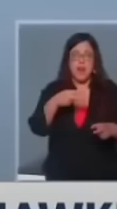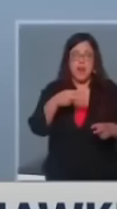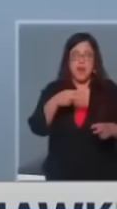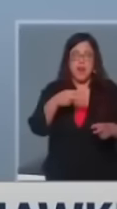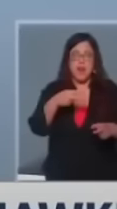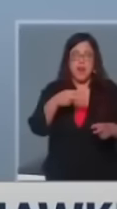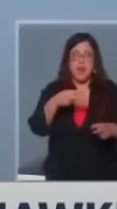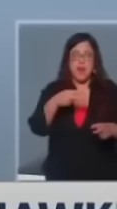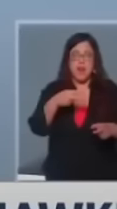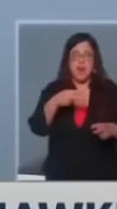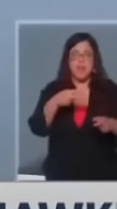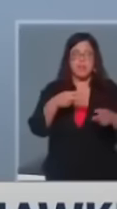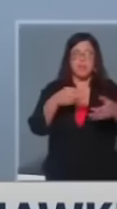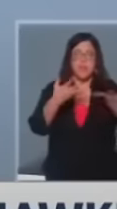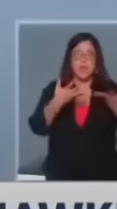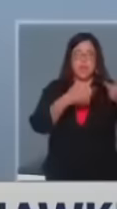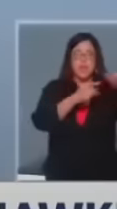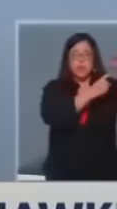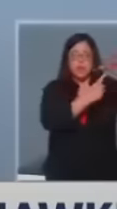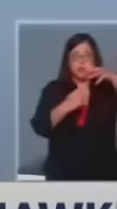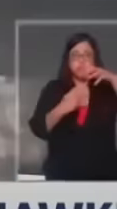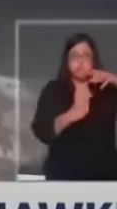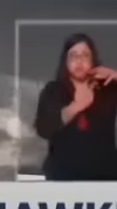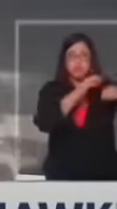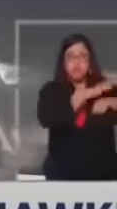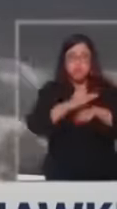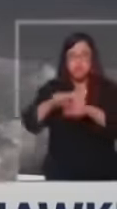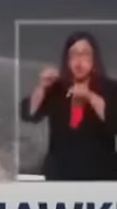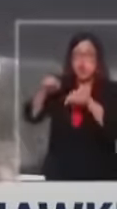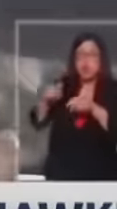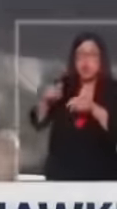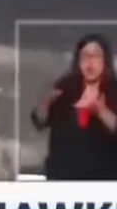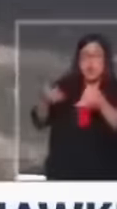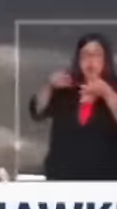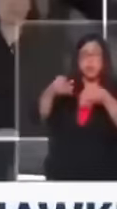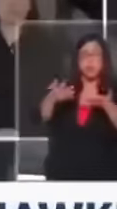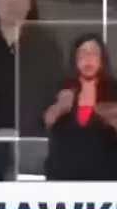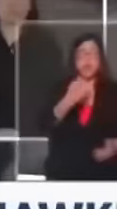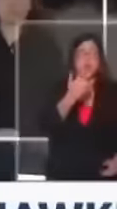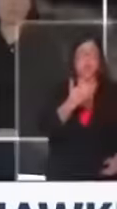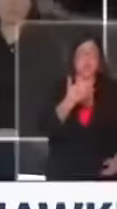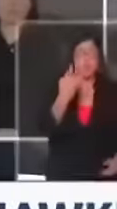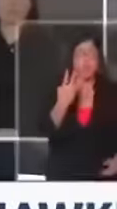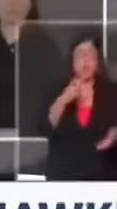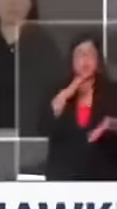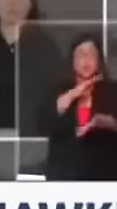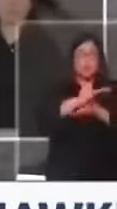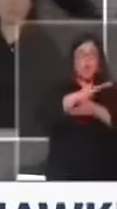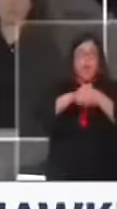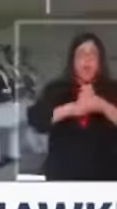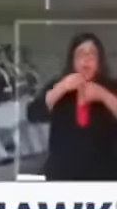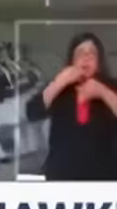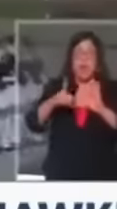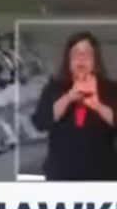FACH que se hizo este informe. El despliegue tenía un motivo especial. Conmemoraba en el 94º aniversario desde que, a través de un